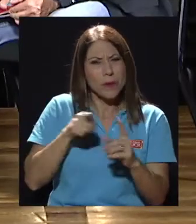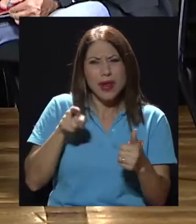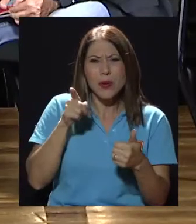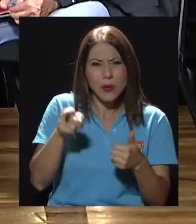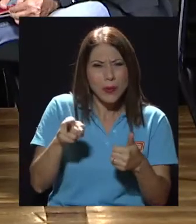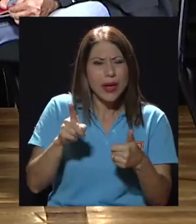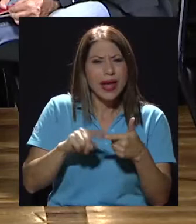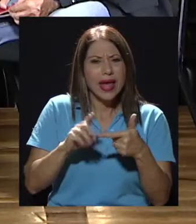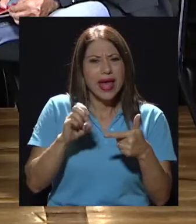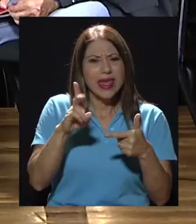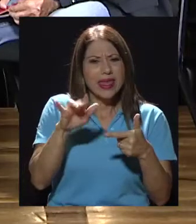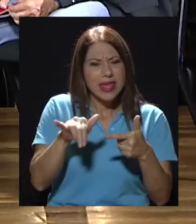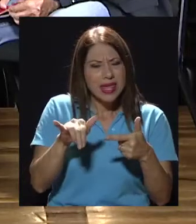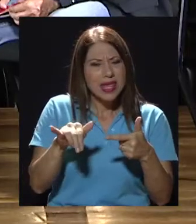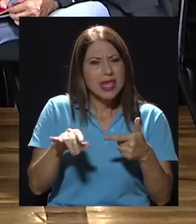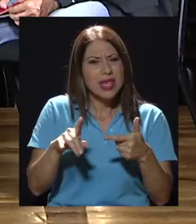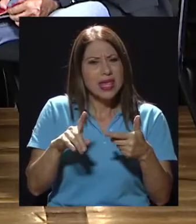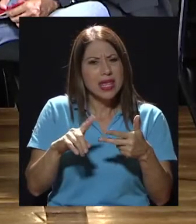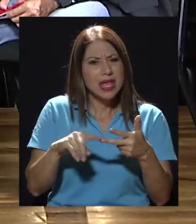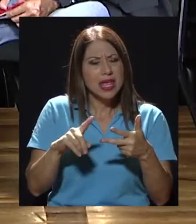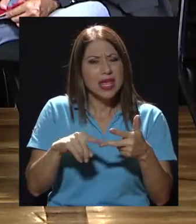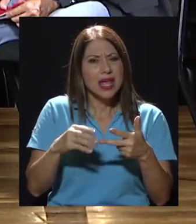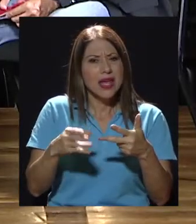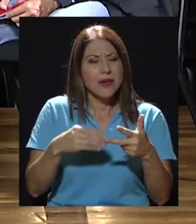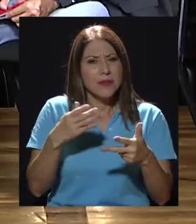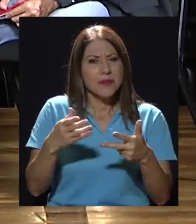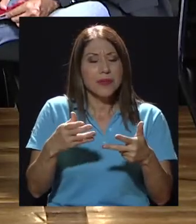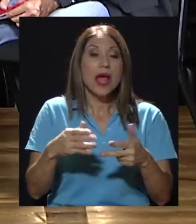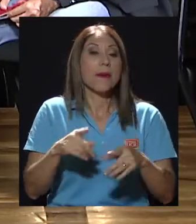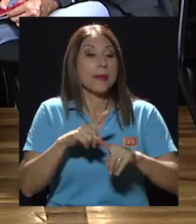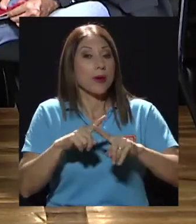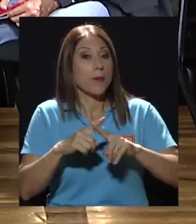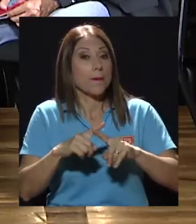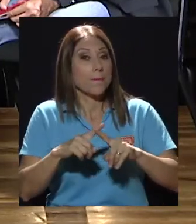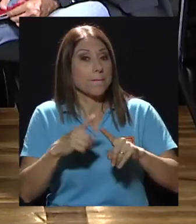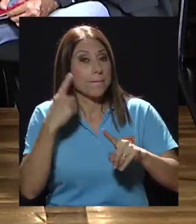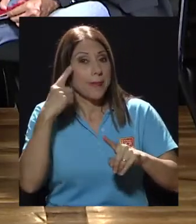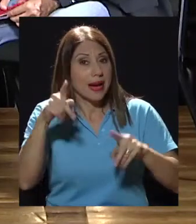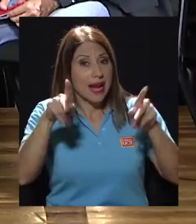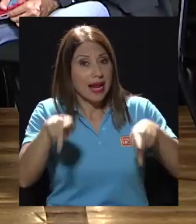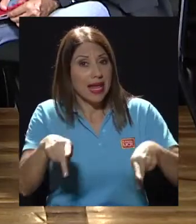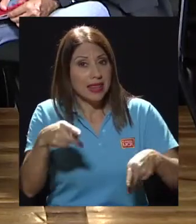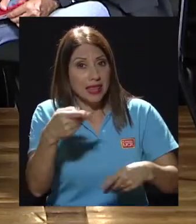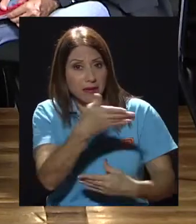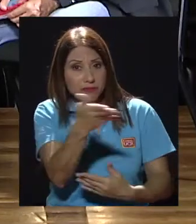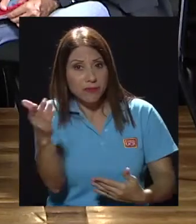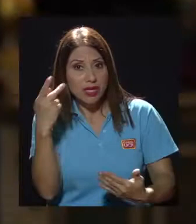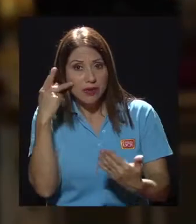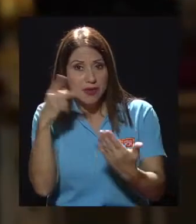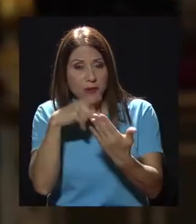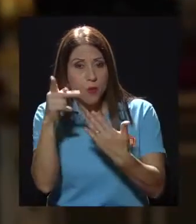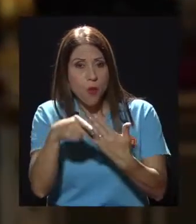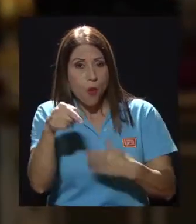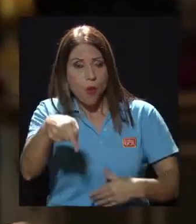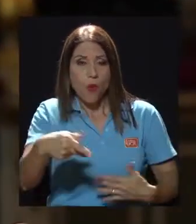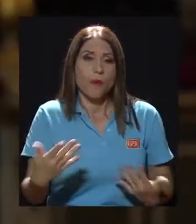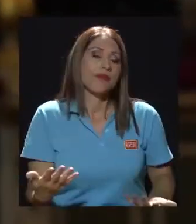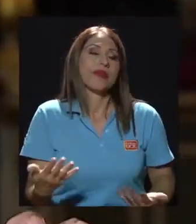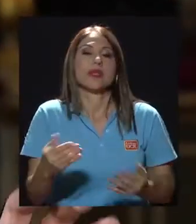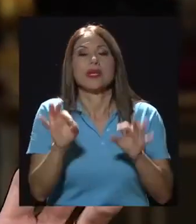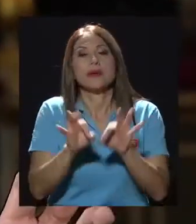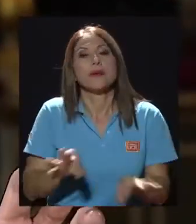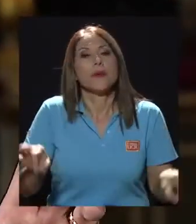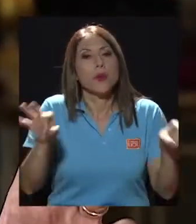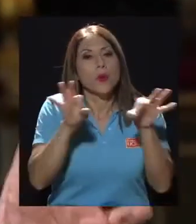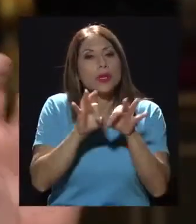estaba Eddie, Don Gabriel, tal vez para la gente que está apreciando el trabajo que estamos haciendo el día de hoy, sería importante